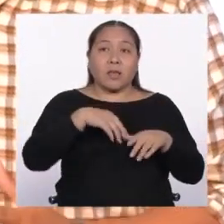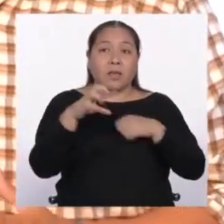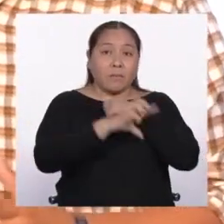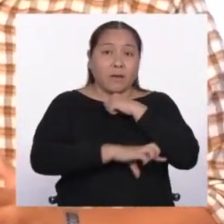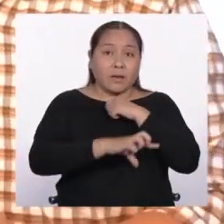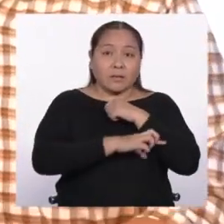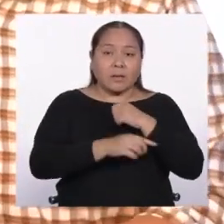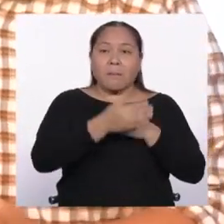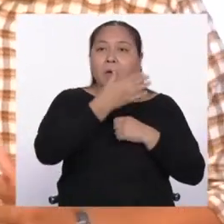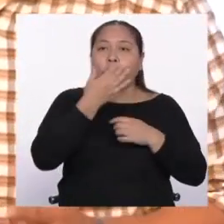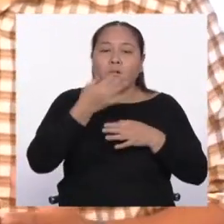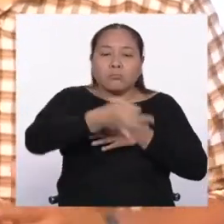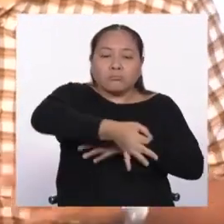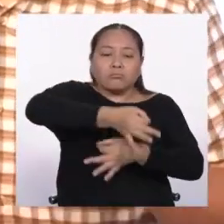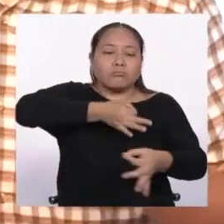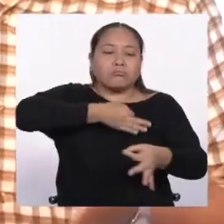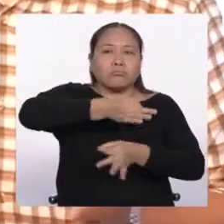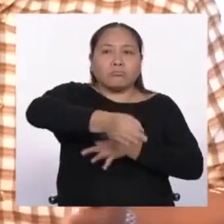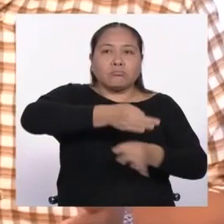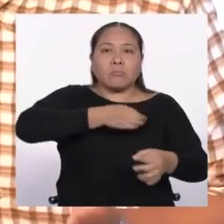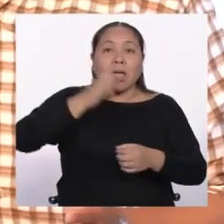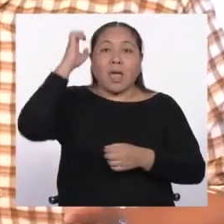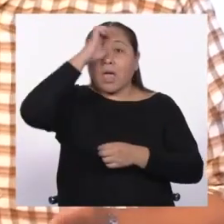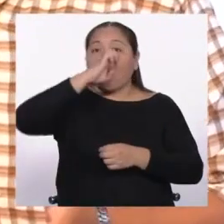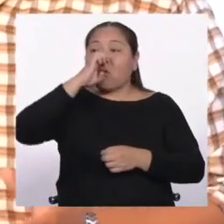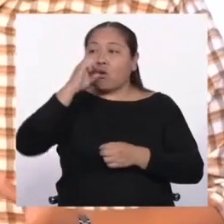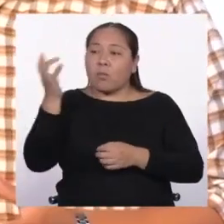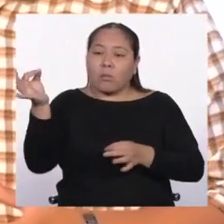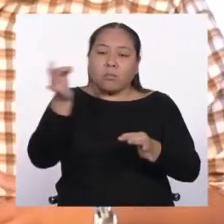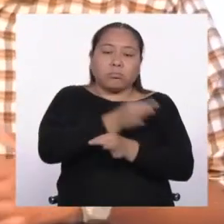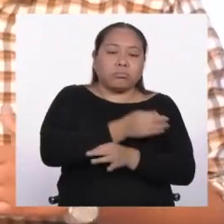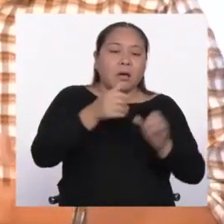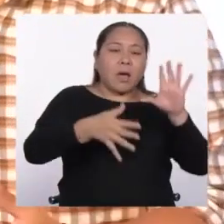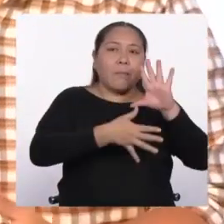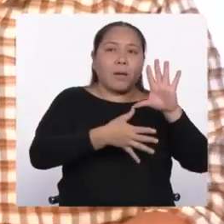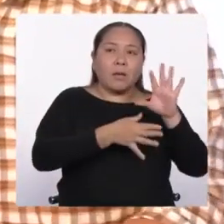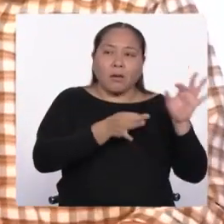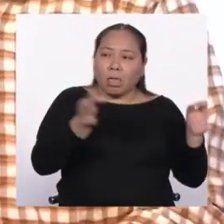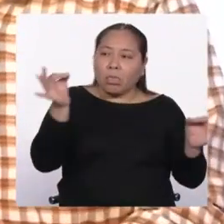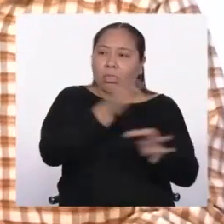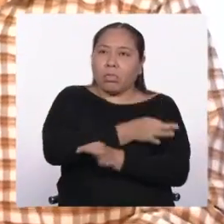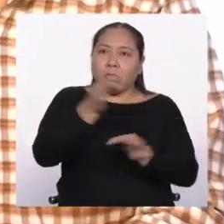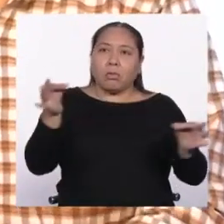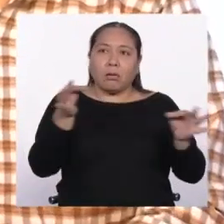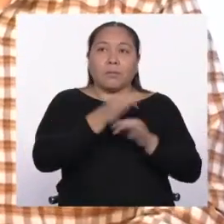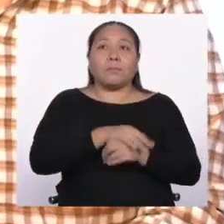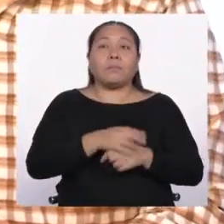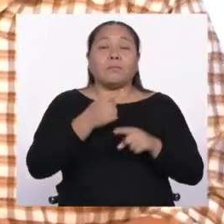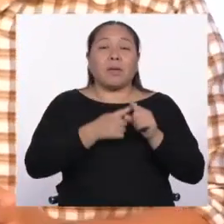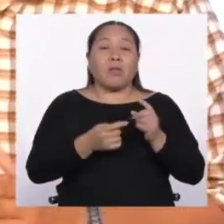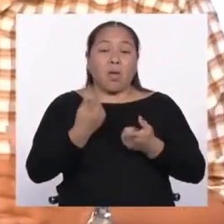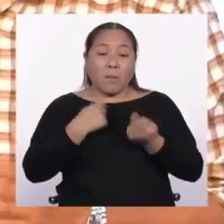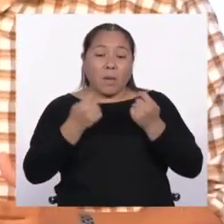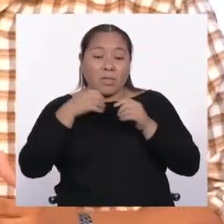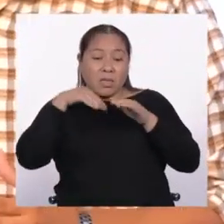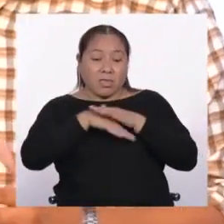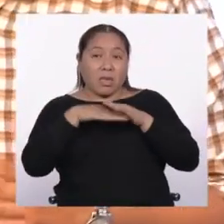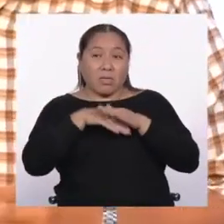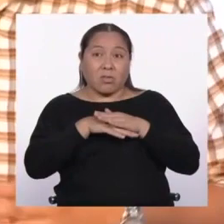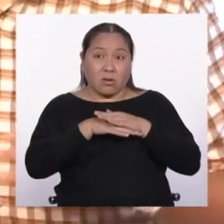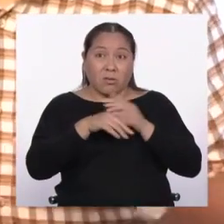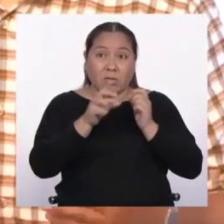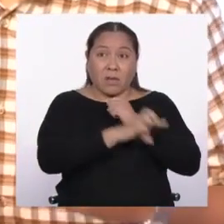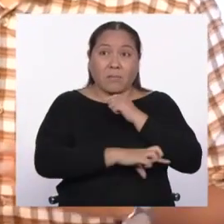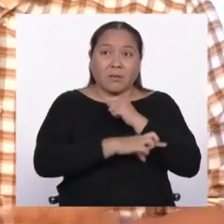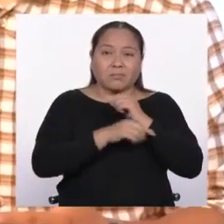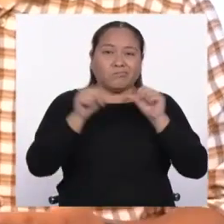mejorando mucho con el intercambio de bienes entre Europa y América, mientras que, por el contrario, el comercio interno se deterioraba